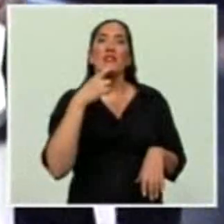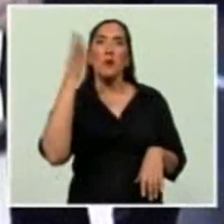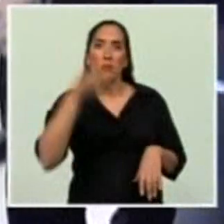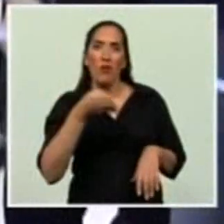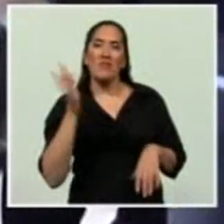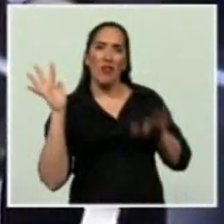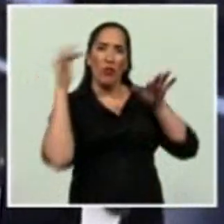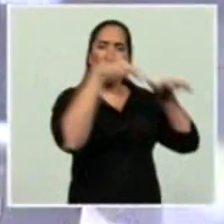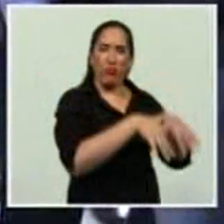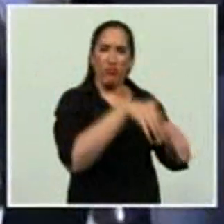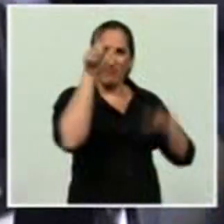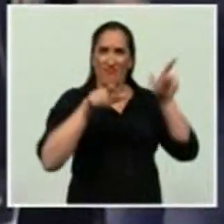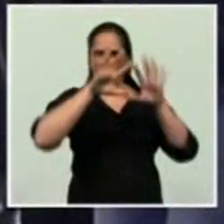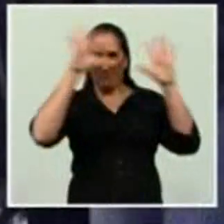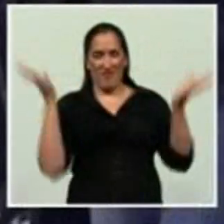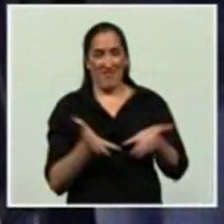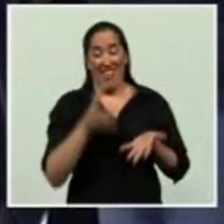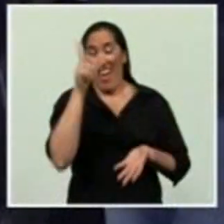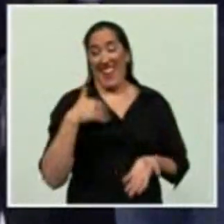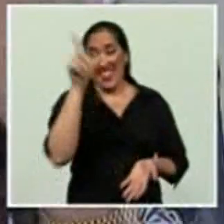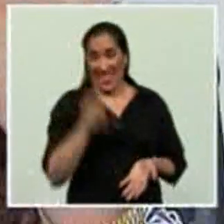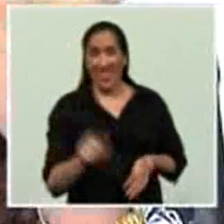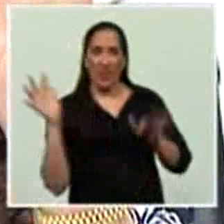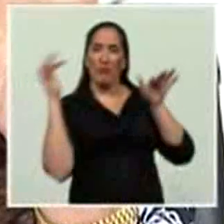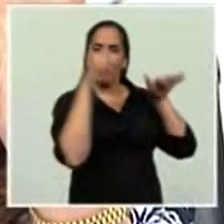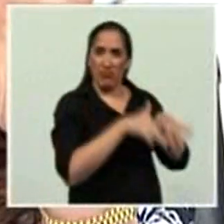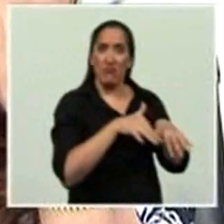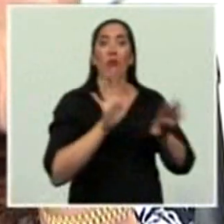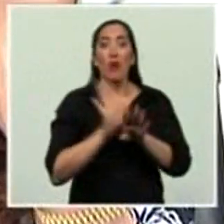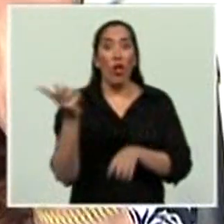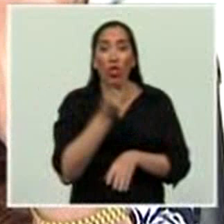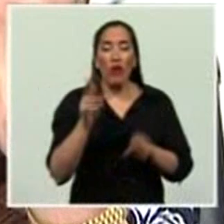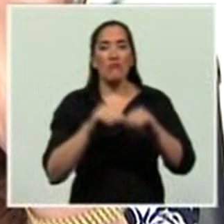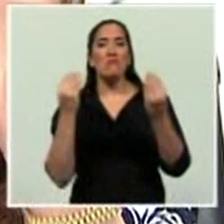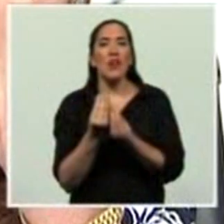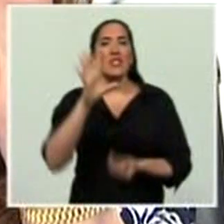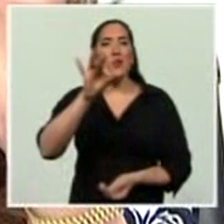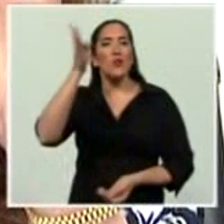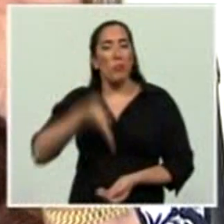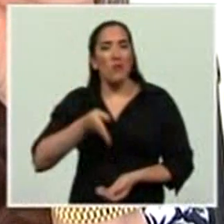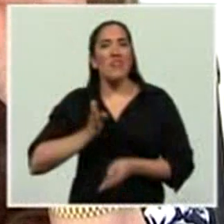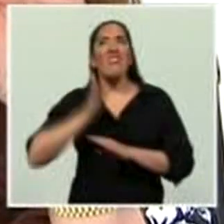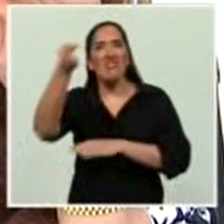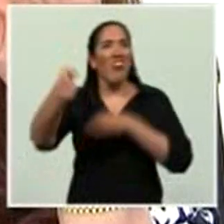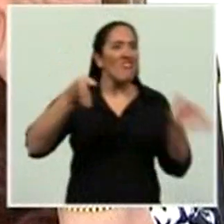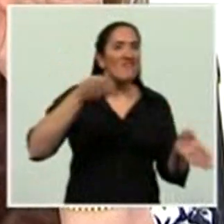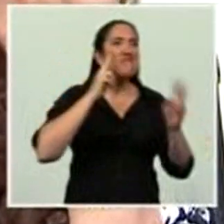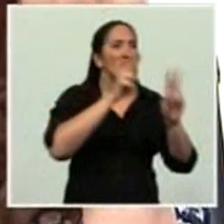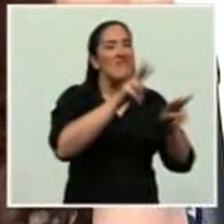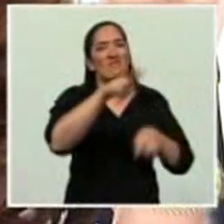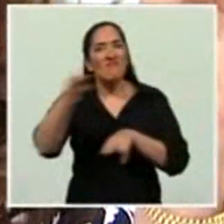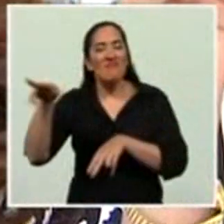entre los dos totalizan más del 50% de la gente que entra a parques nacionales y hoy hemos